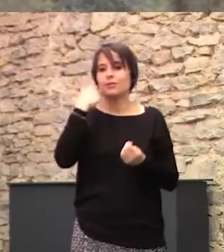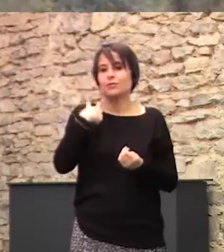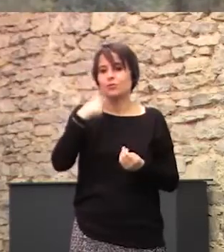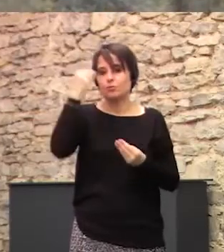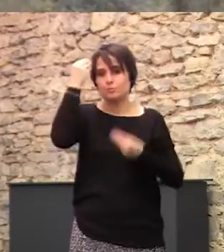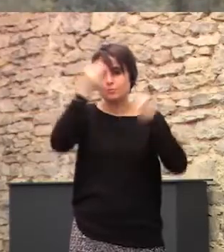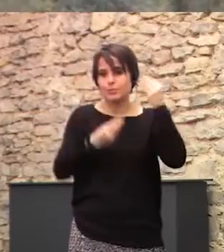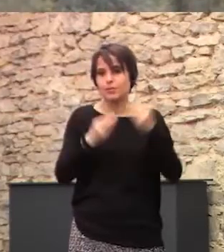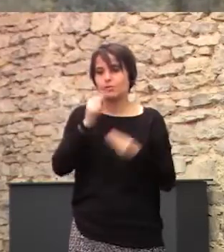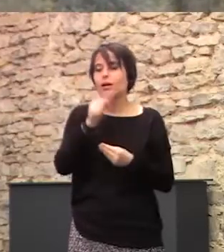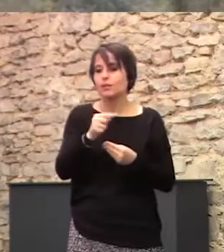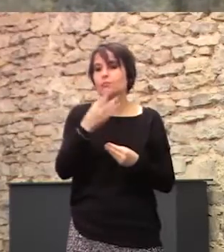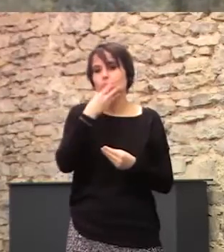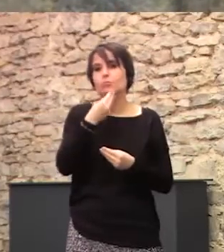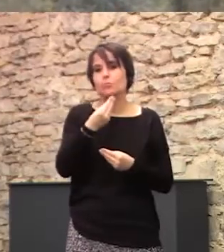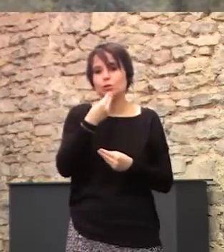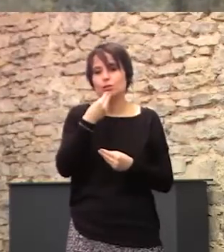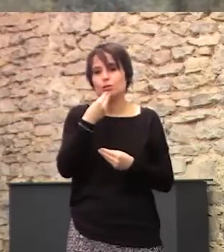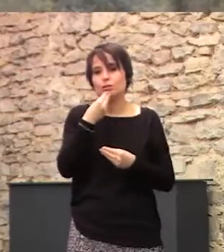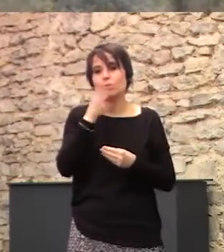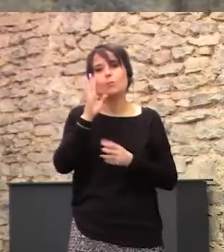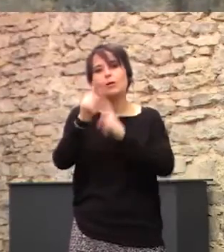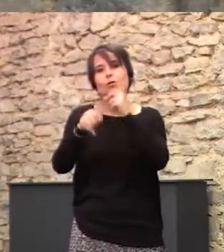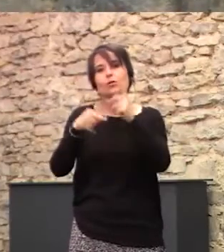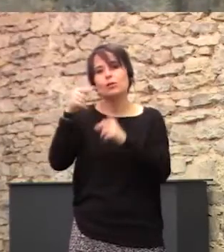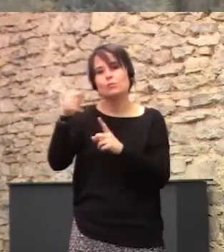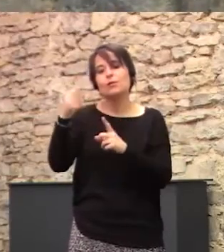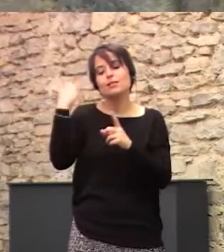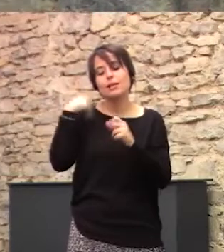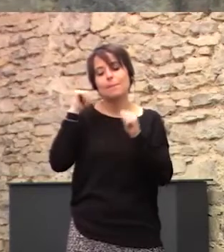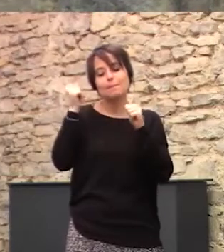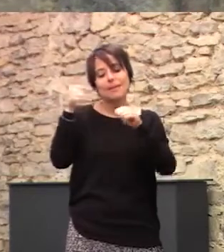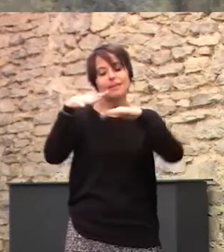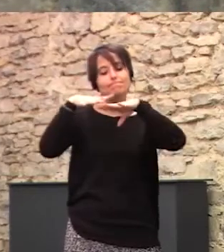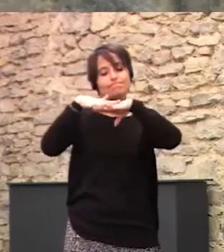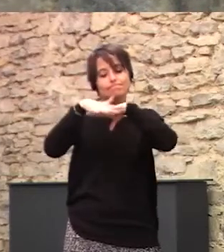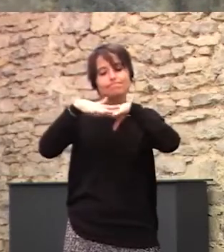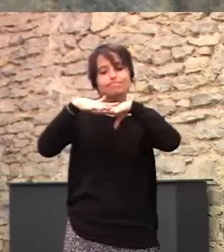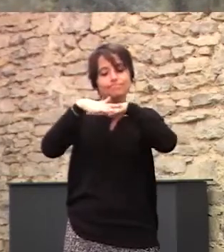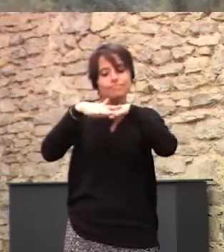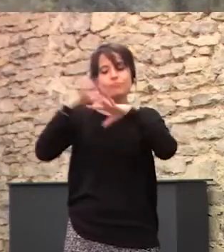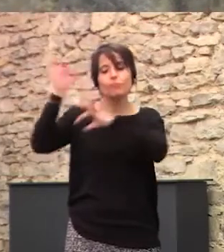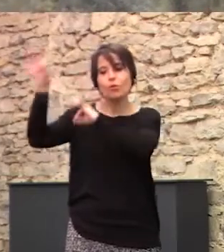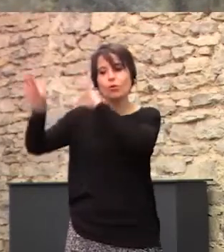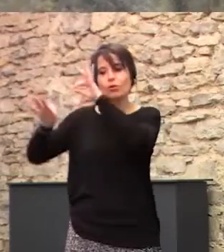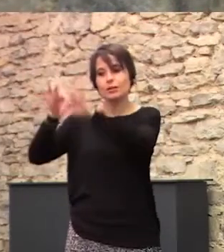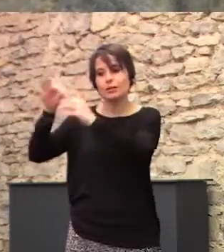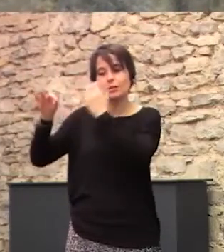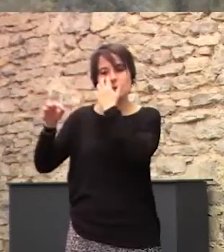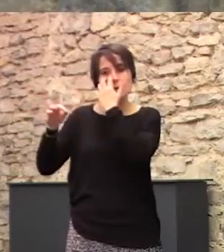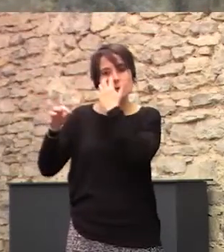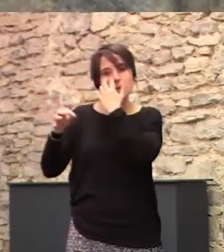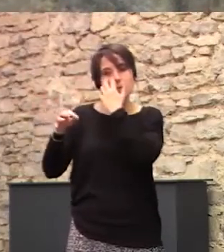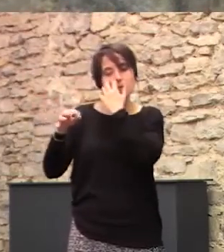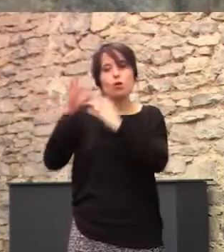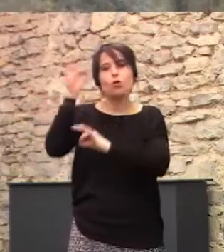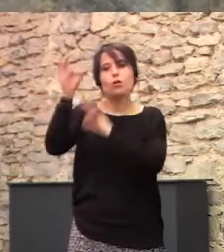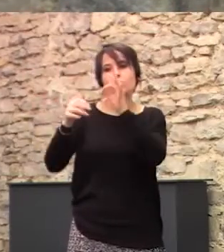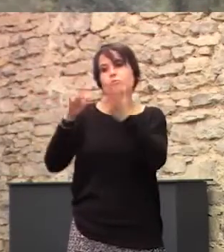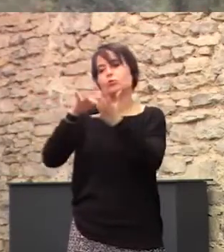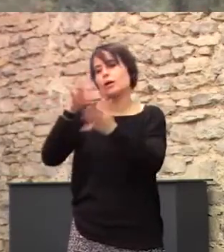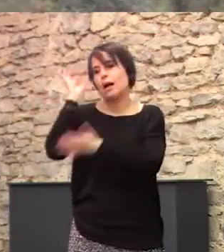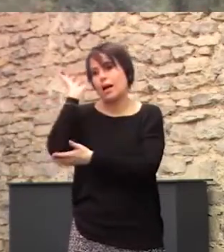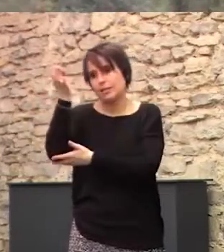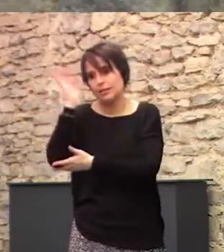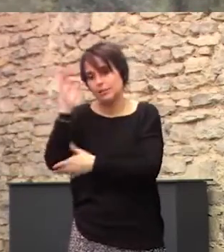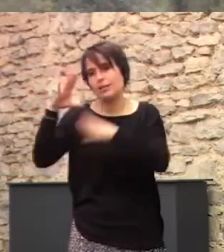ese aspecto es muy bonito. Pero luego ya hemos ido tejiendo con las organizaciones, digamos, en la Asamblea